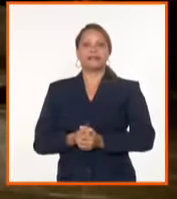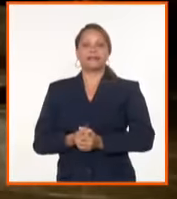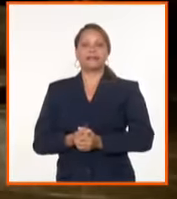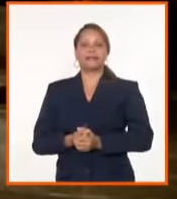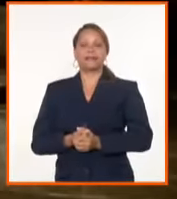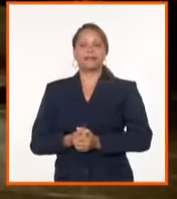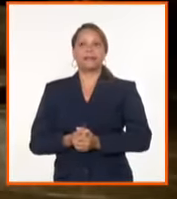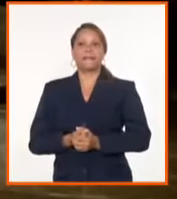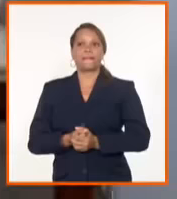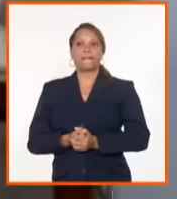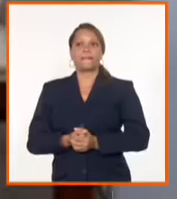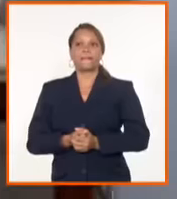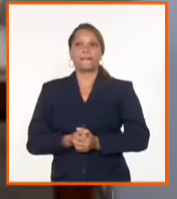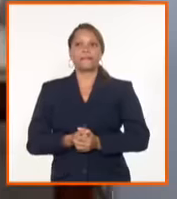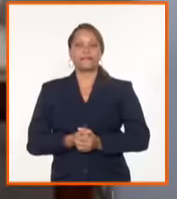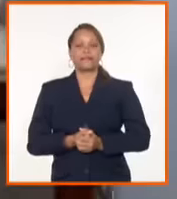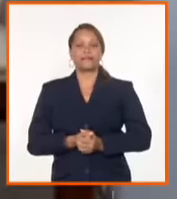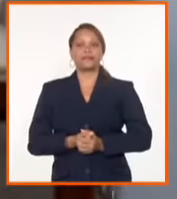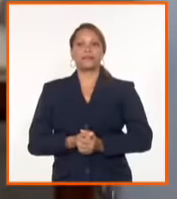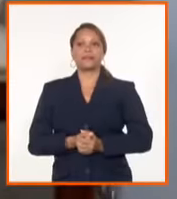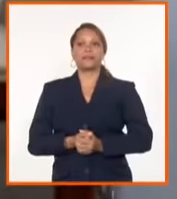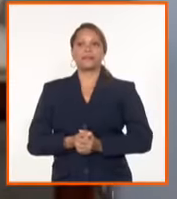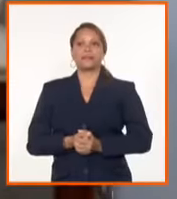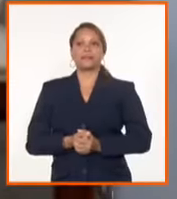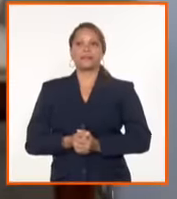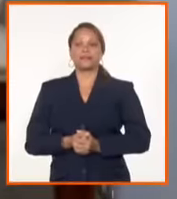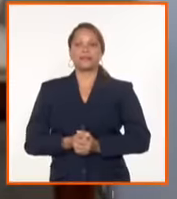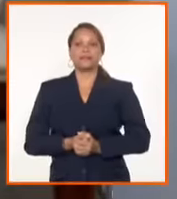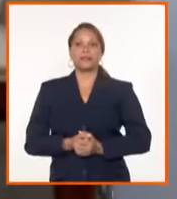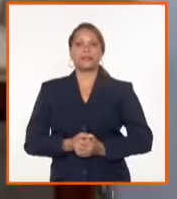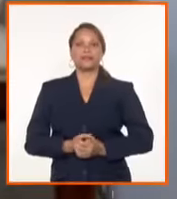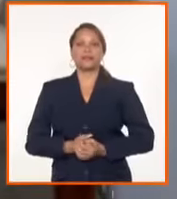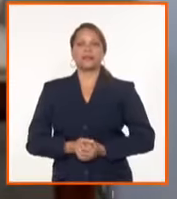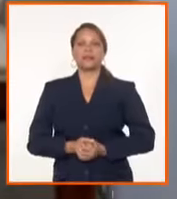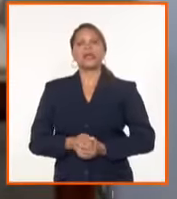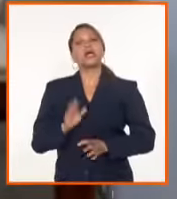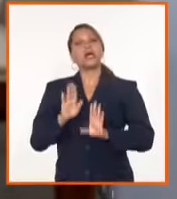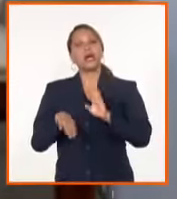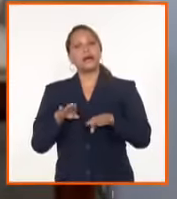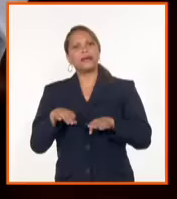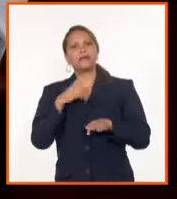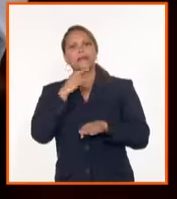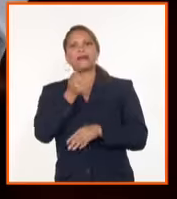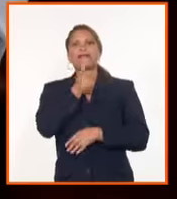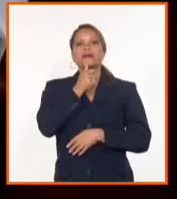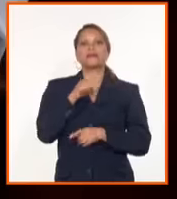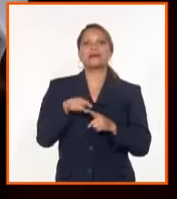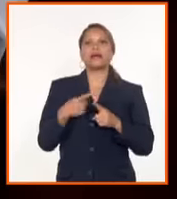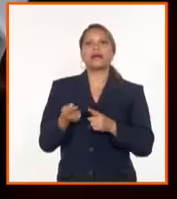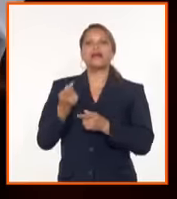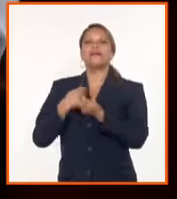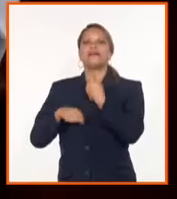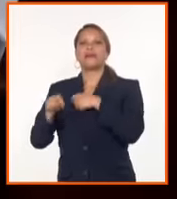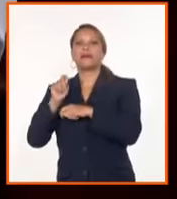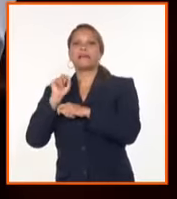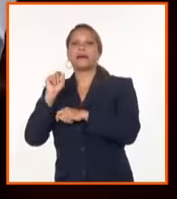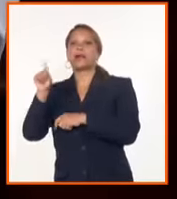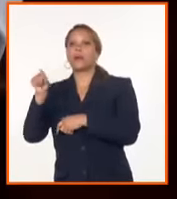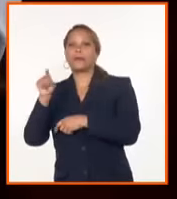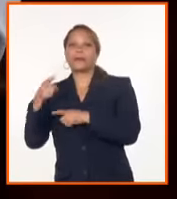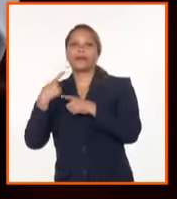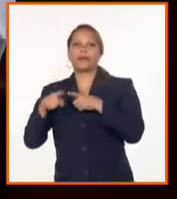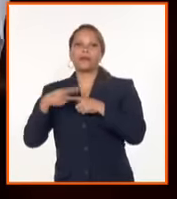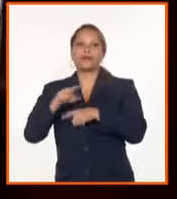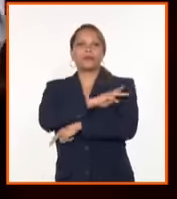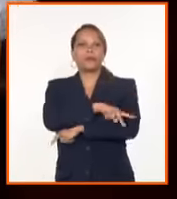posibilidad en mayor medida. A veces tienen más facilidad para importar, son menos bloqueados a veces, aunque son